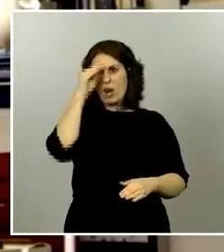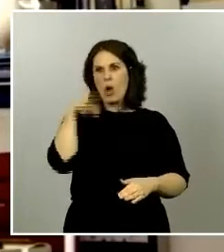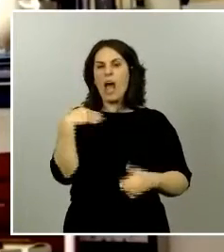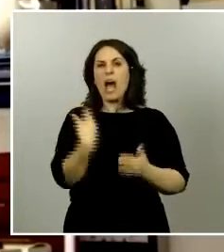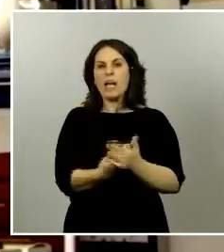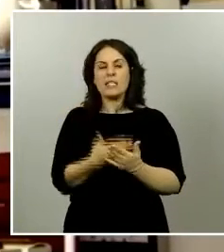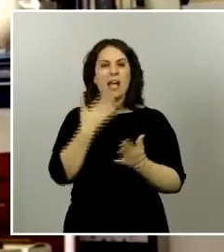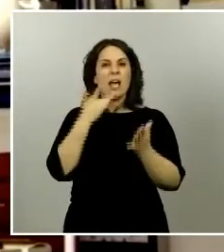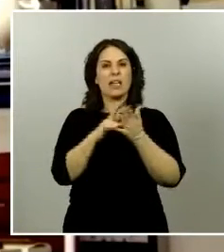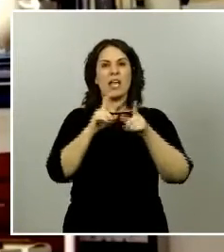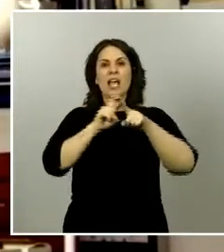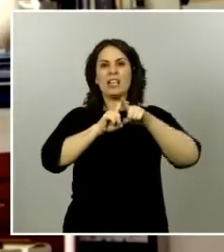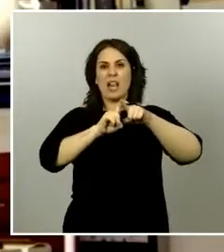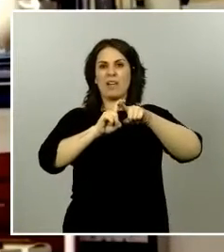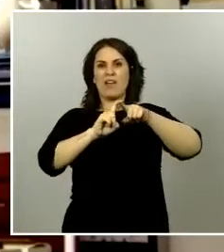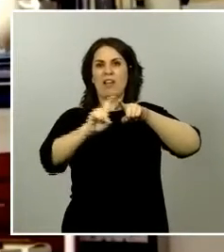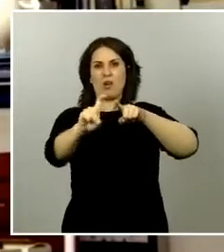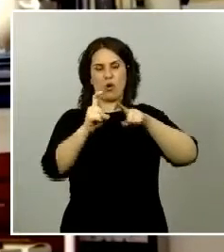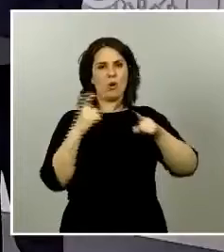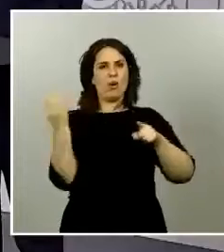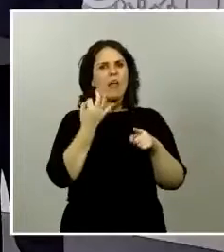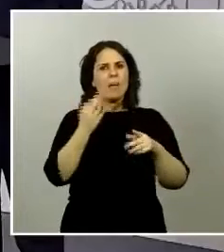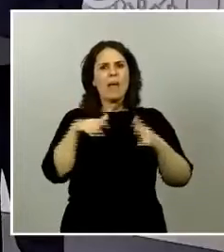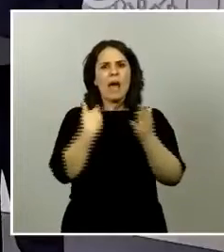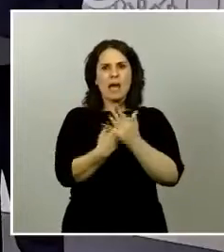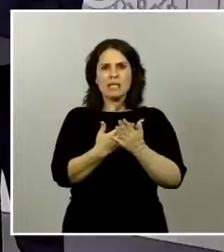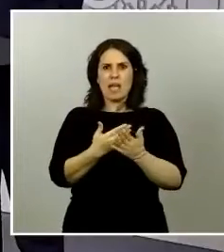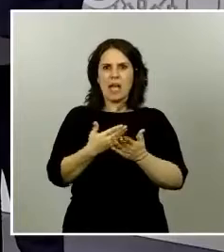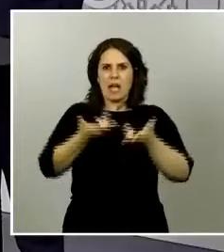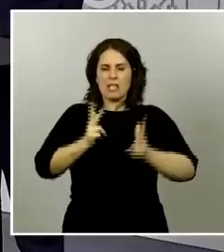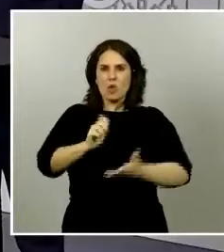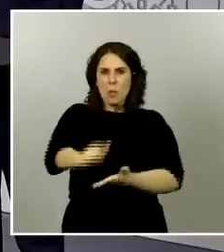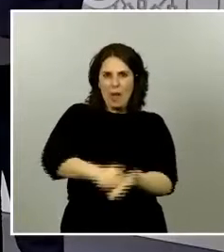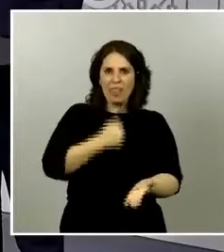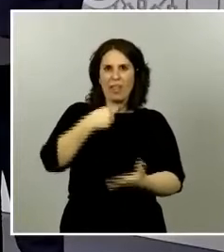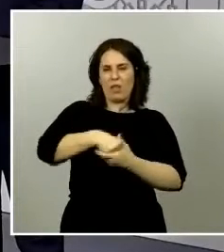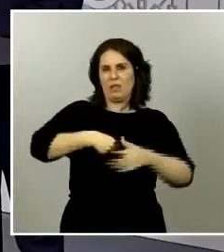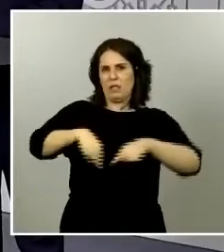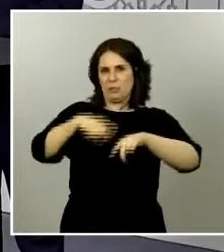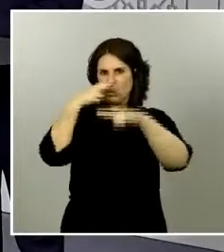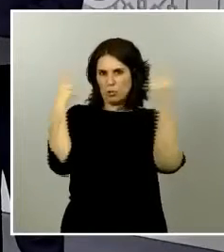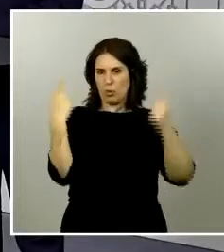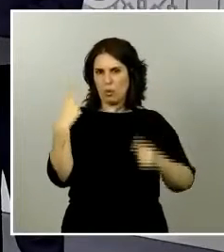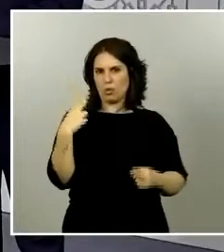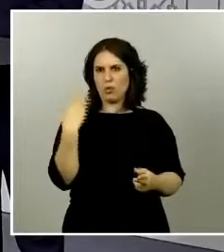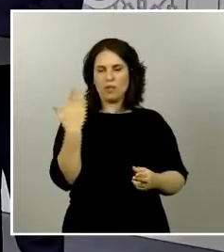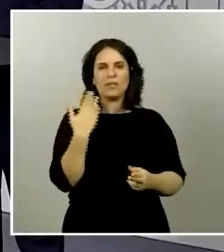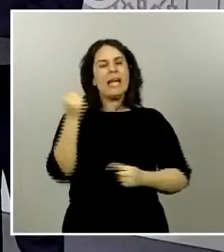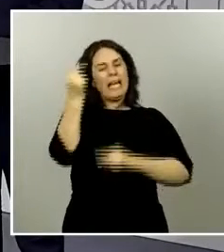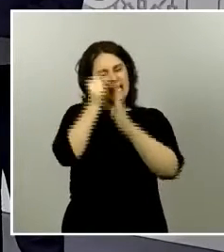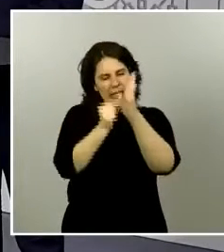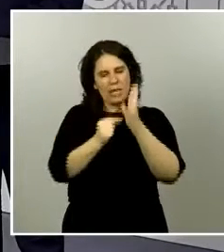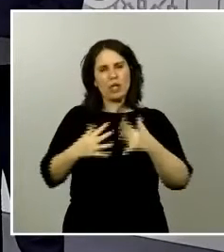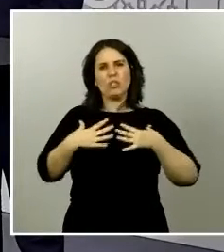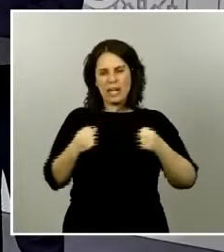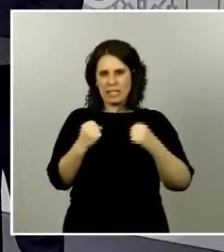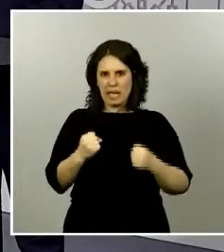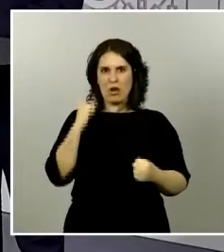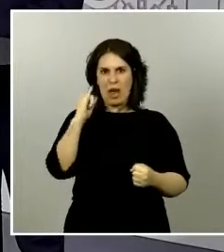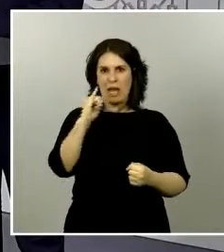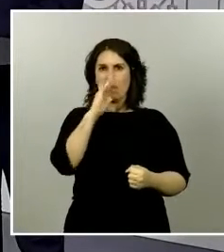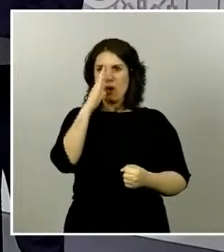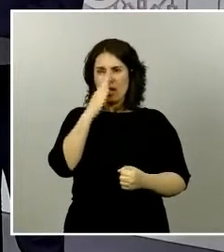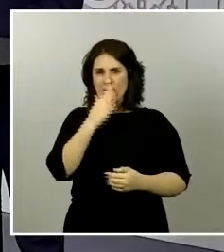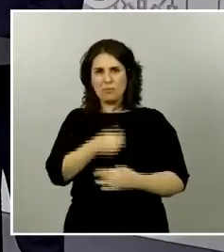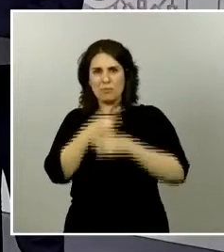órdenes ministeriales, salvo para los aviones, creo que hasta en los teleféricos, es obligatorio guardar el asiento vacío en los transportes públicos.